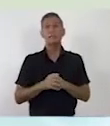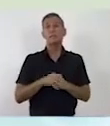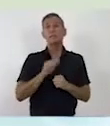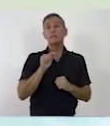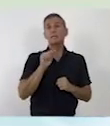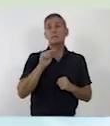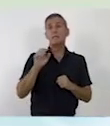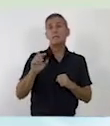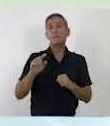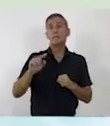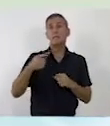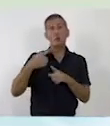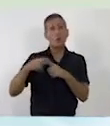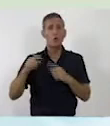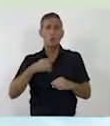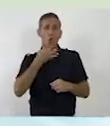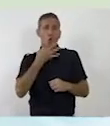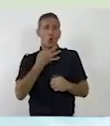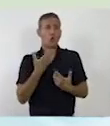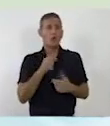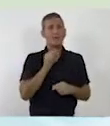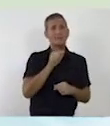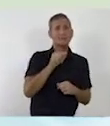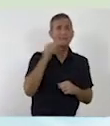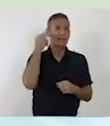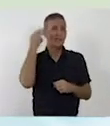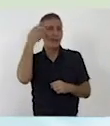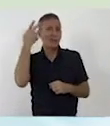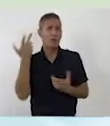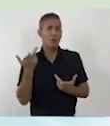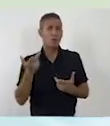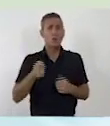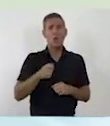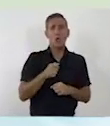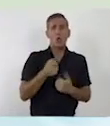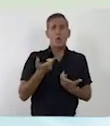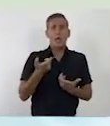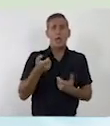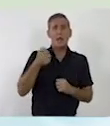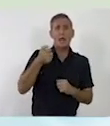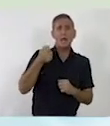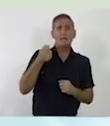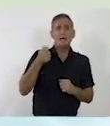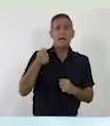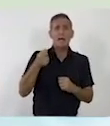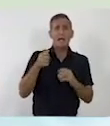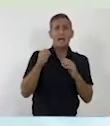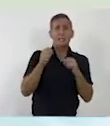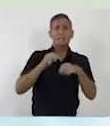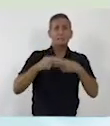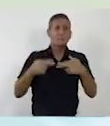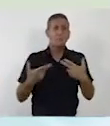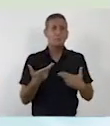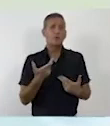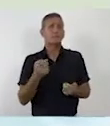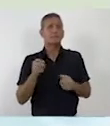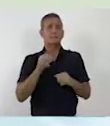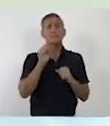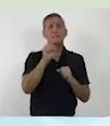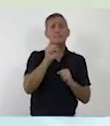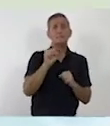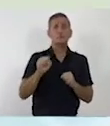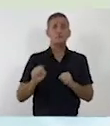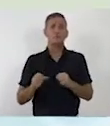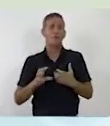en el caso de la explicación, también en esta habilidad están las aplicaciones de las sustancias a partir de la relación en sus propiedades